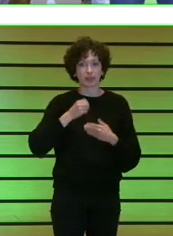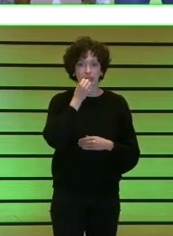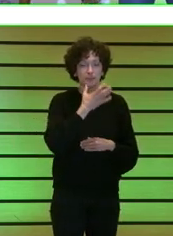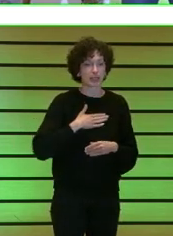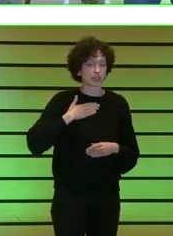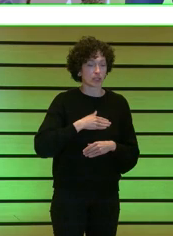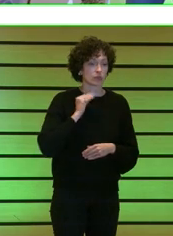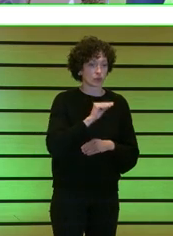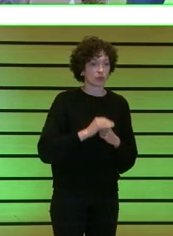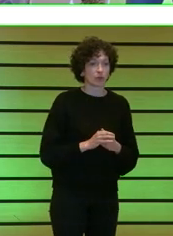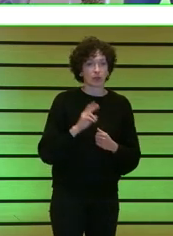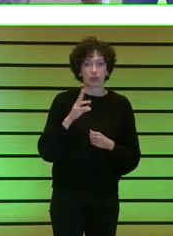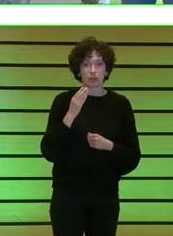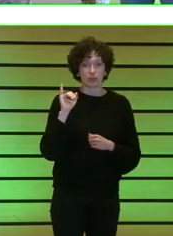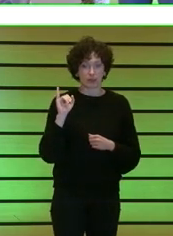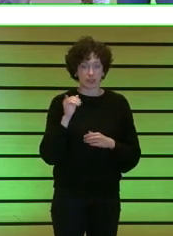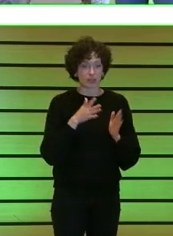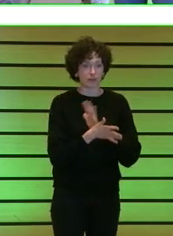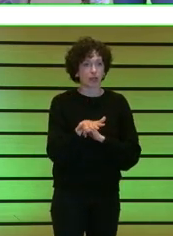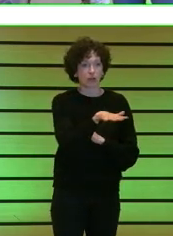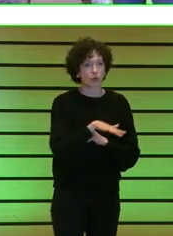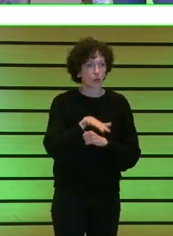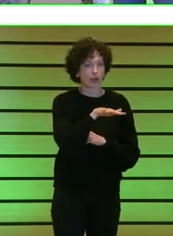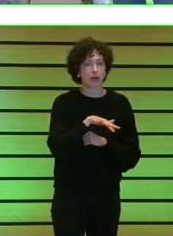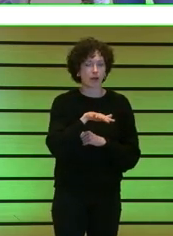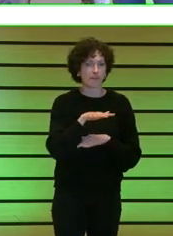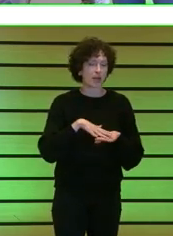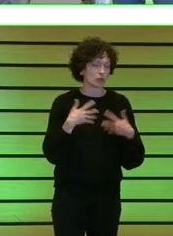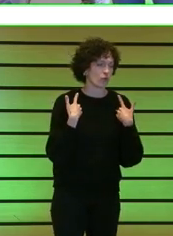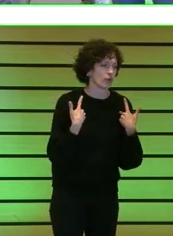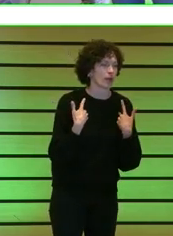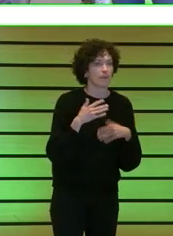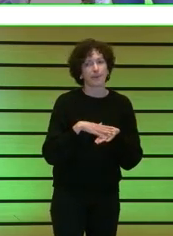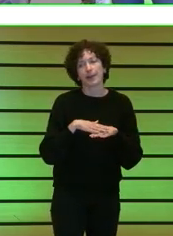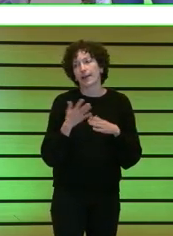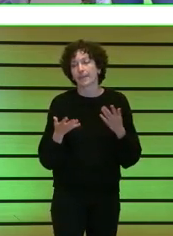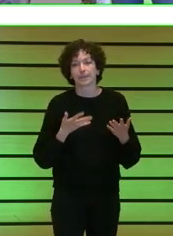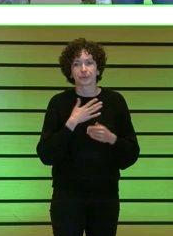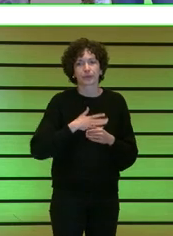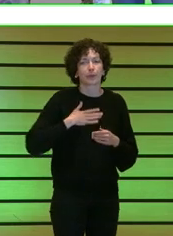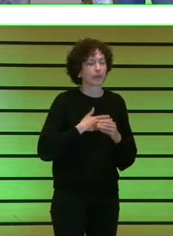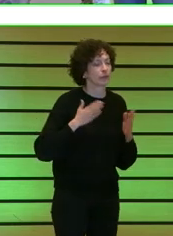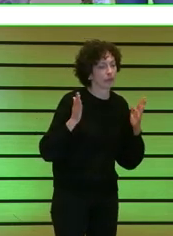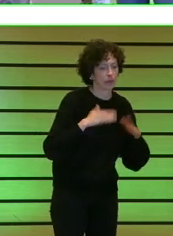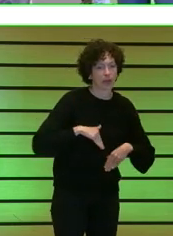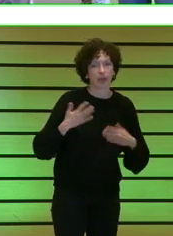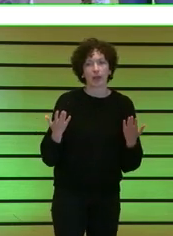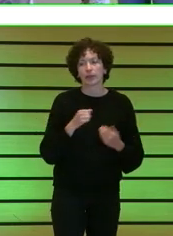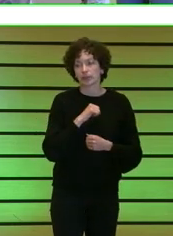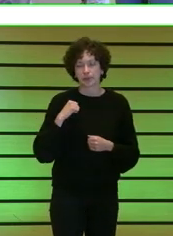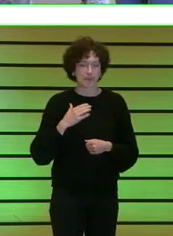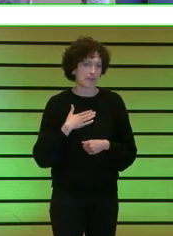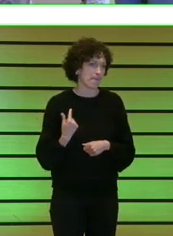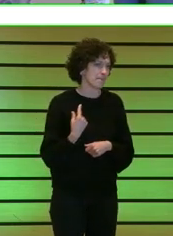la UCI no tiene por qué ser necesariamente un sitio para sufrir y para estar incómodo perder intimidad